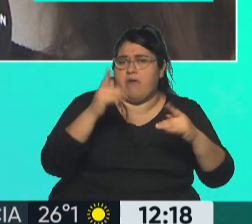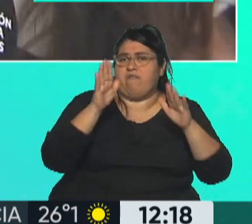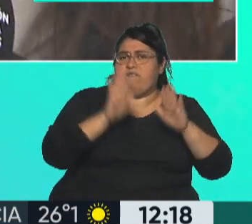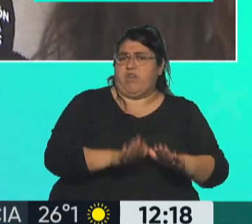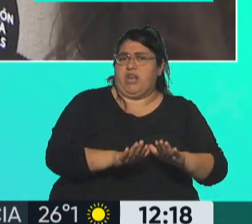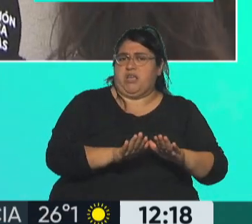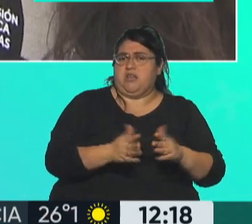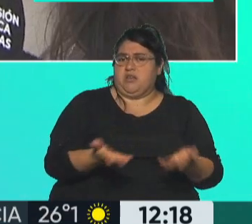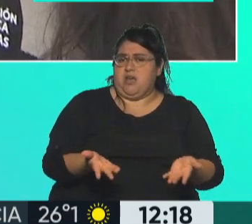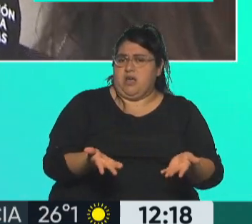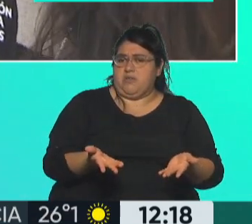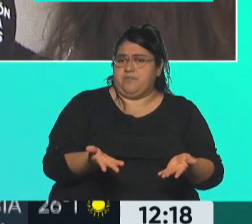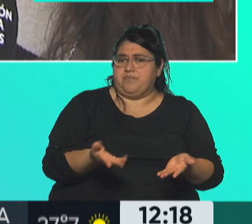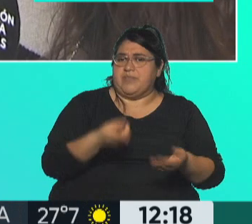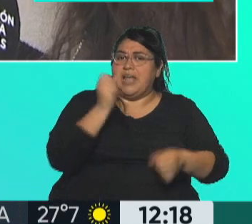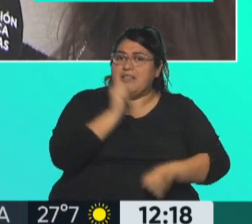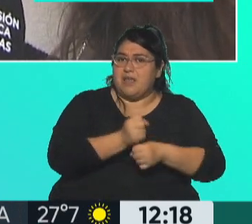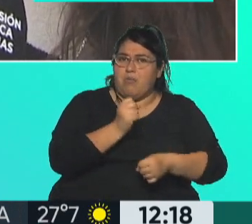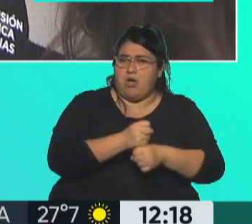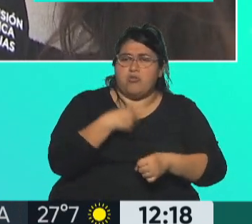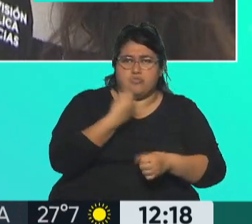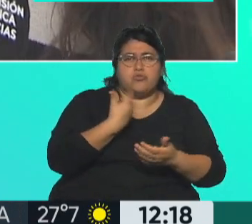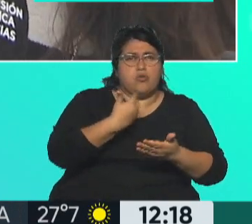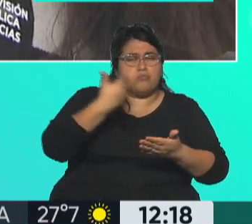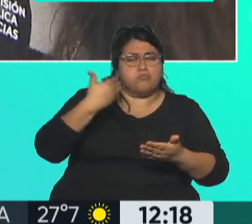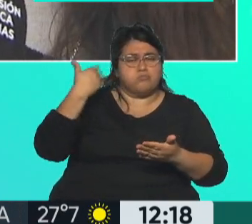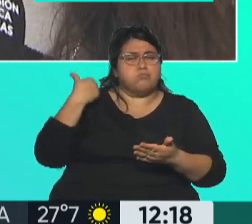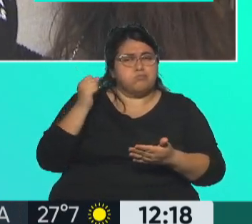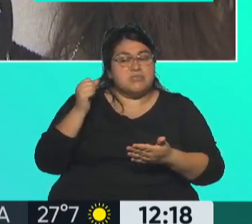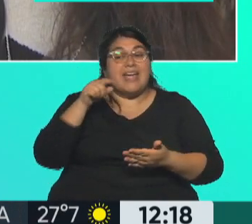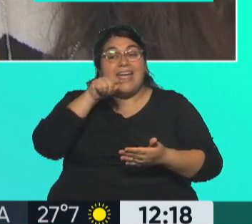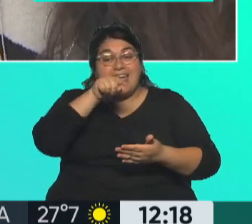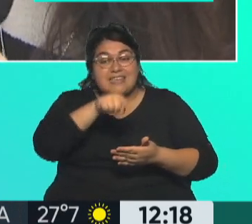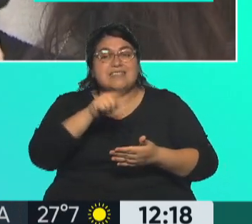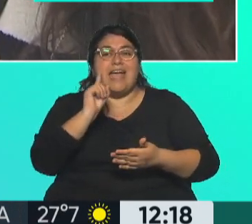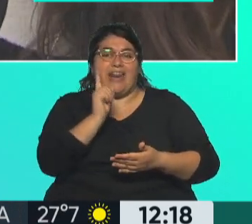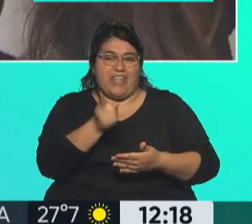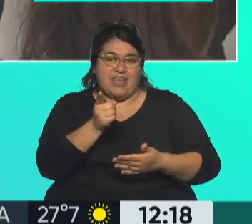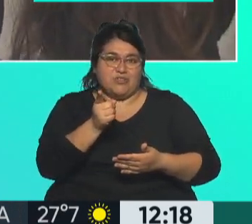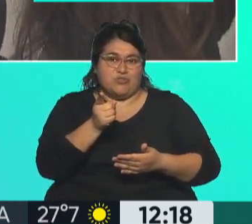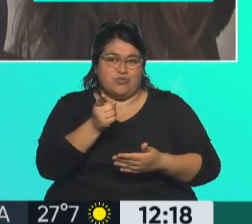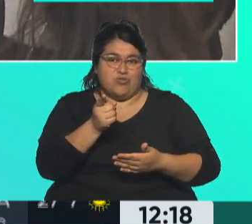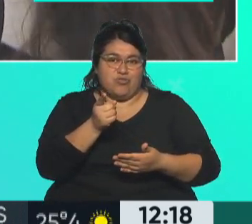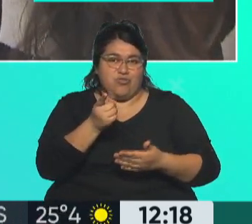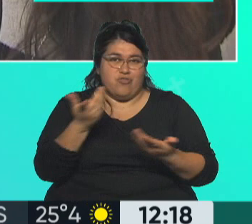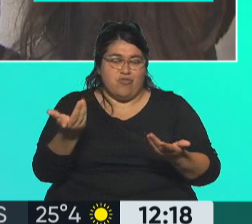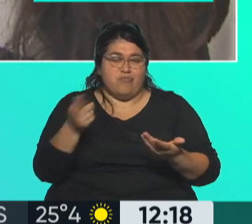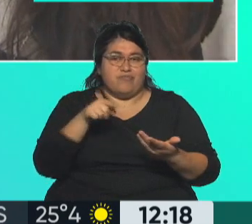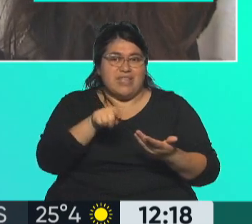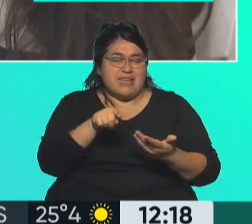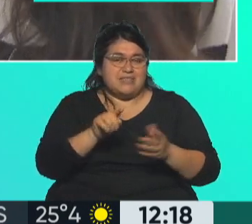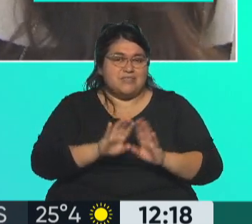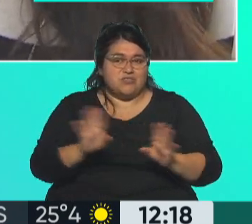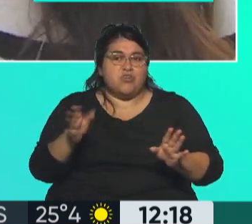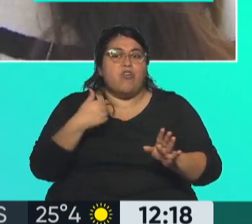finalizar el trabajo que veníamos llevando adelante, y eso lo que pone en riesgo es el funcionamiento pleno del Comité contra